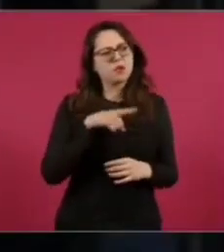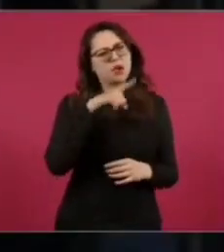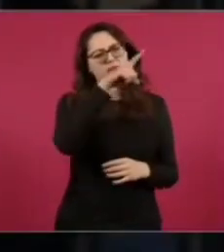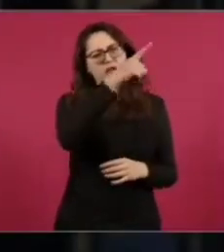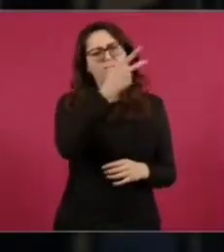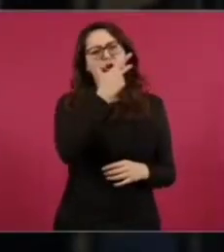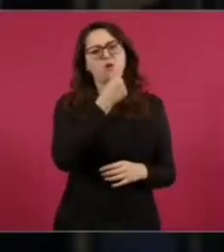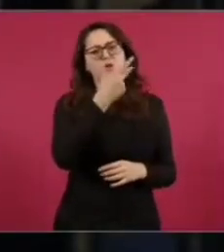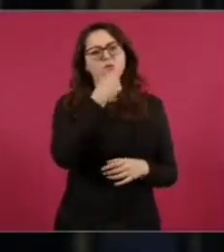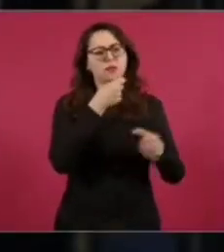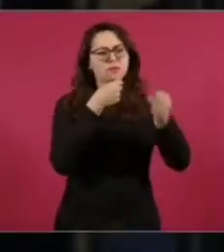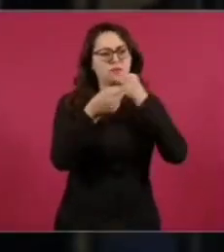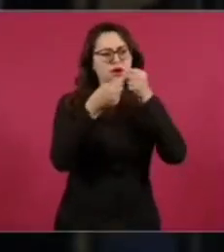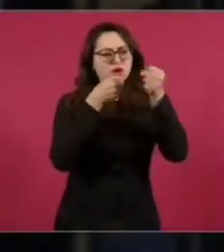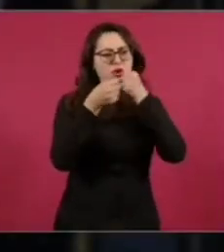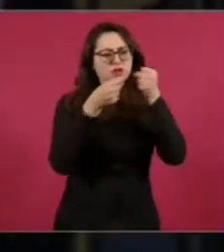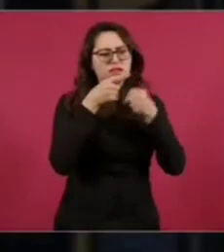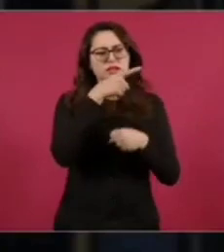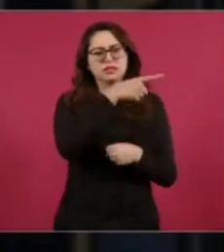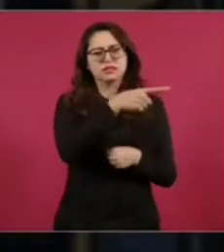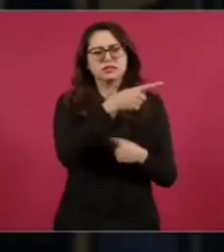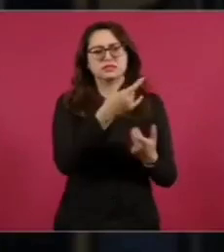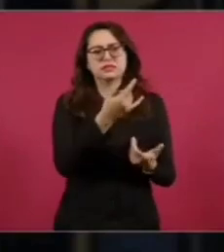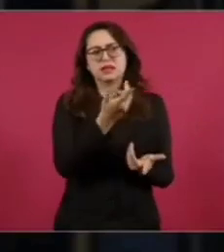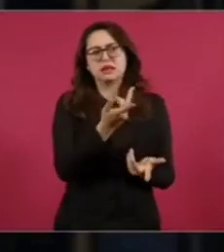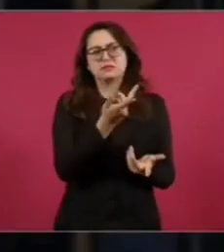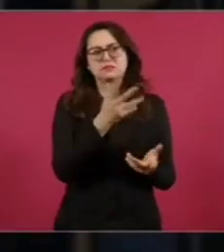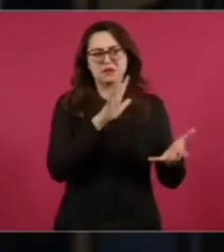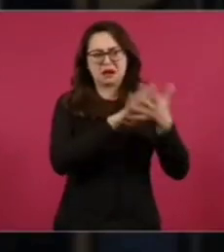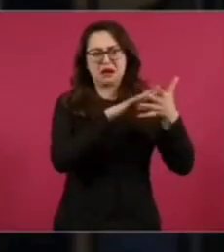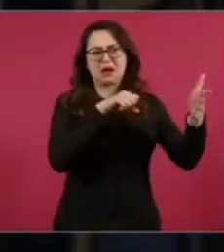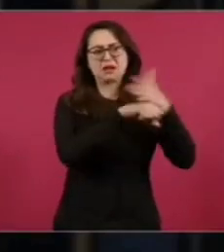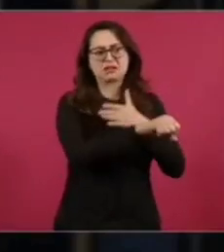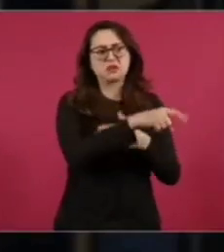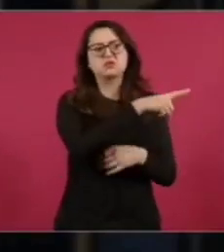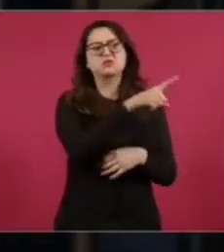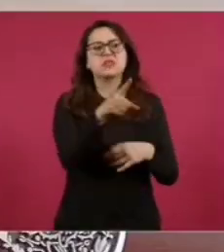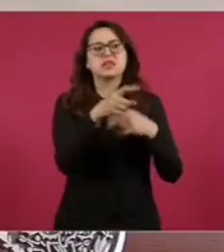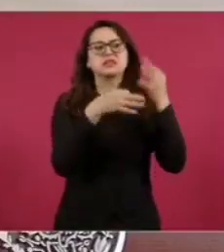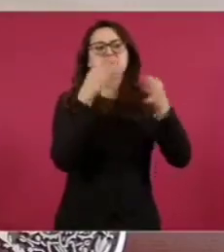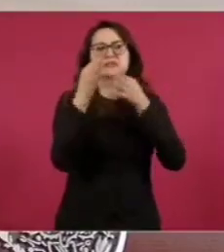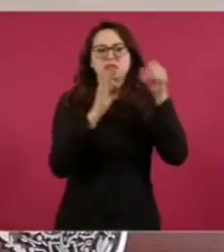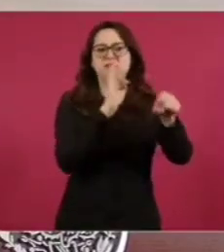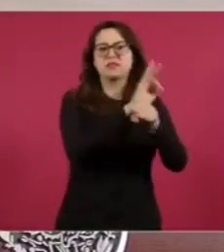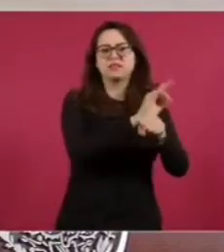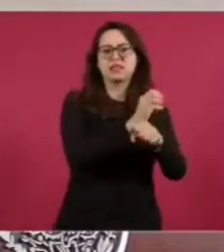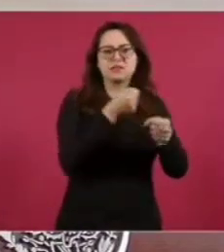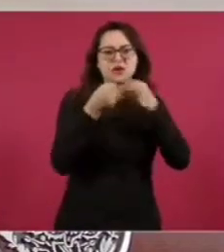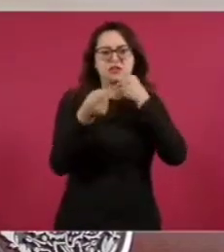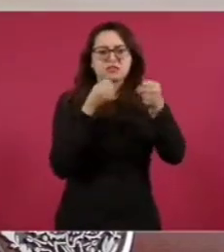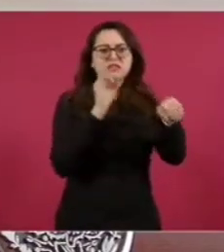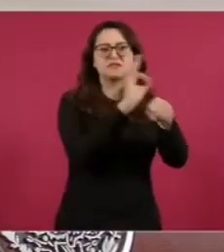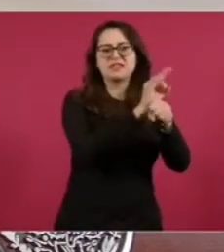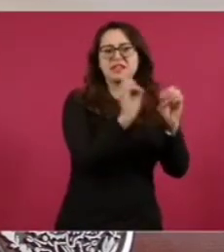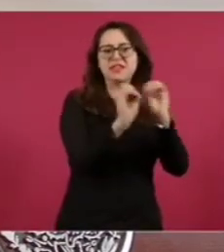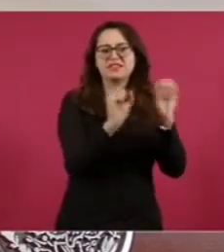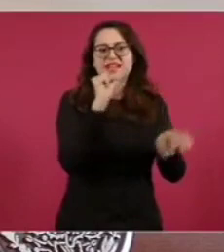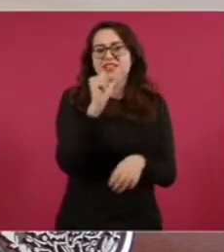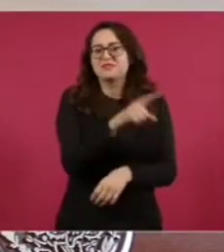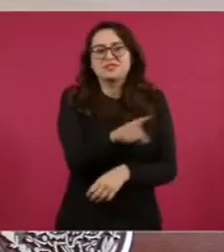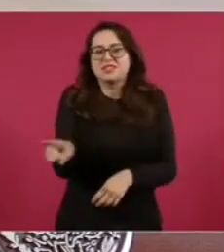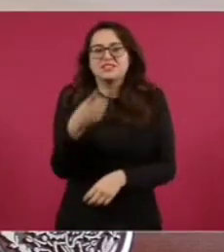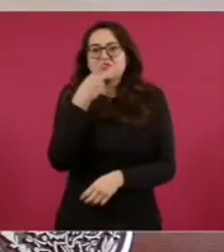ustedes, por ejemplo, del caso de Assange? Señor presidente, nada, pero entonces por encima. Entonces decía yo